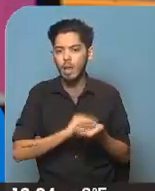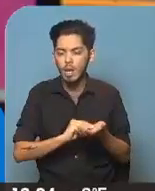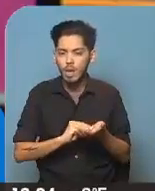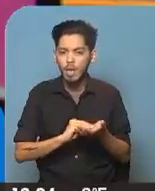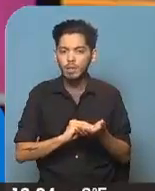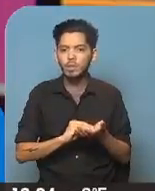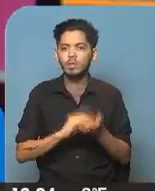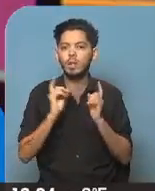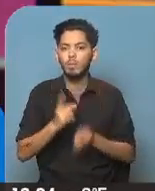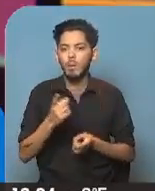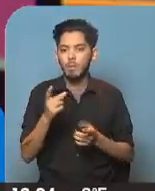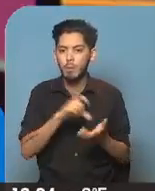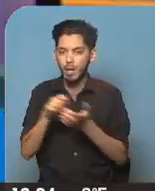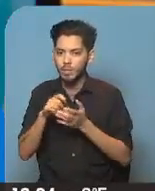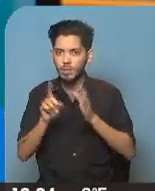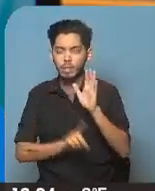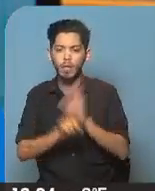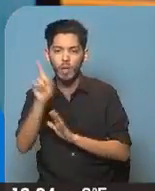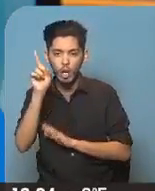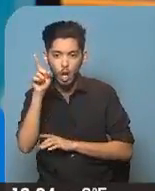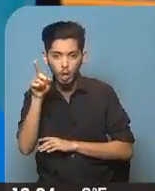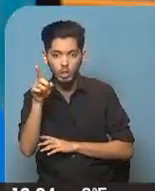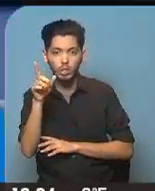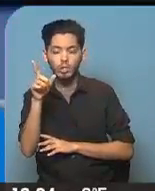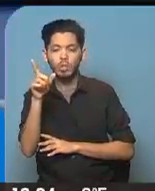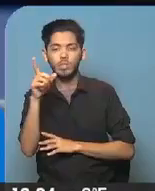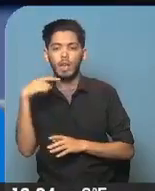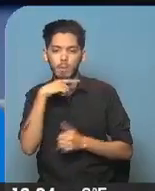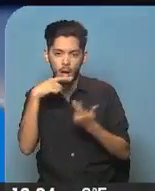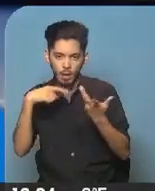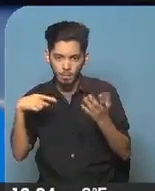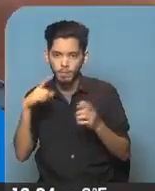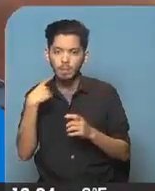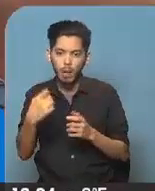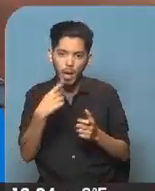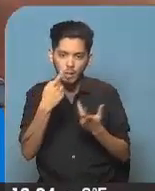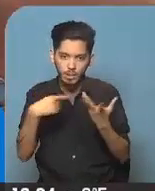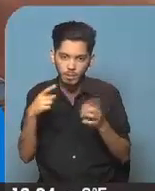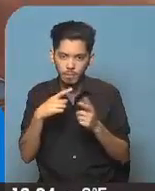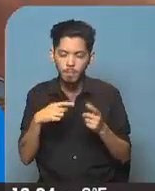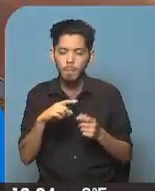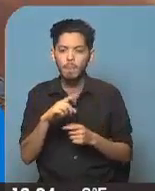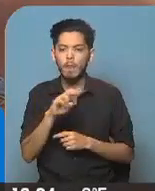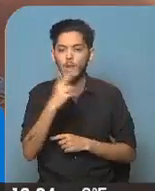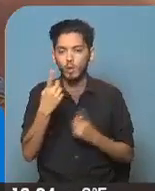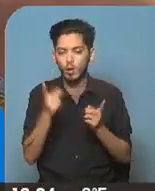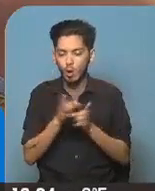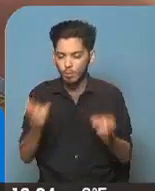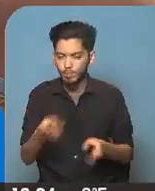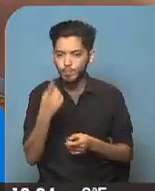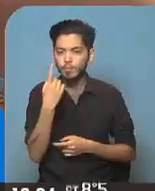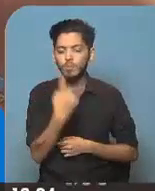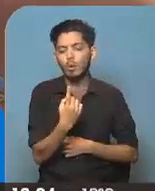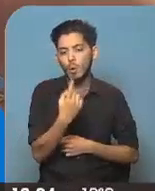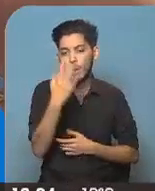países nórdicos que son pioneros en todo esto que están en el 'top ten' digamos españa españa por dos razones porque está a